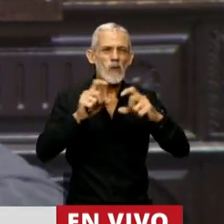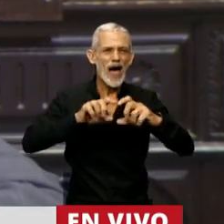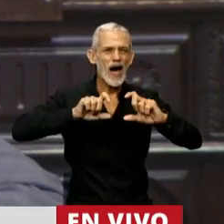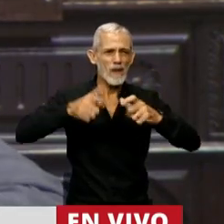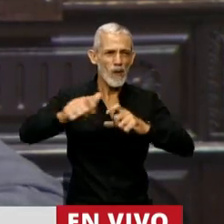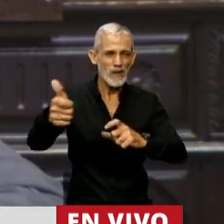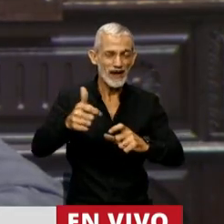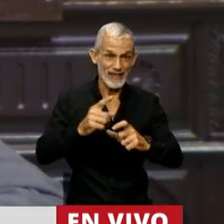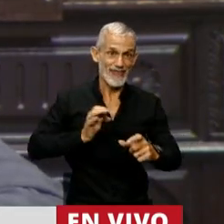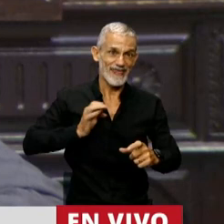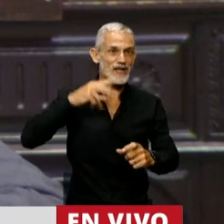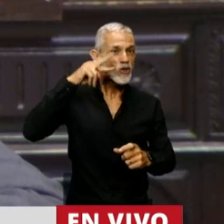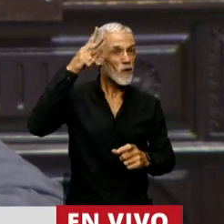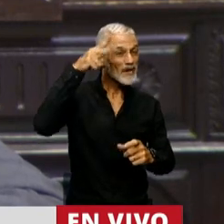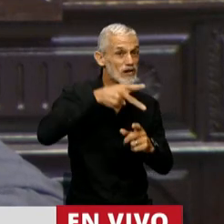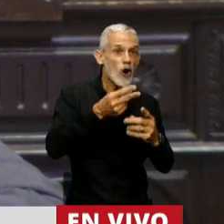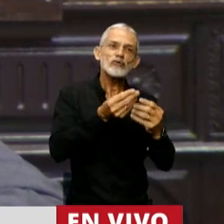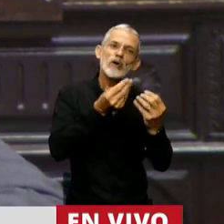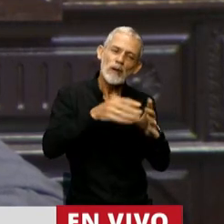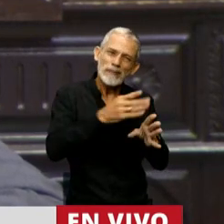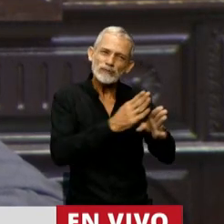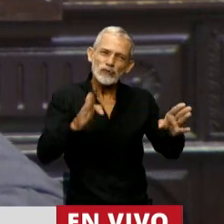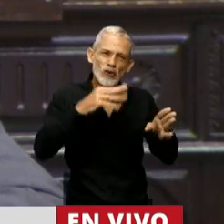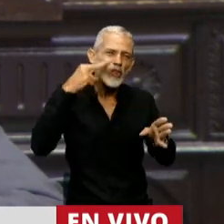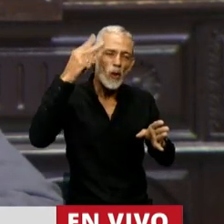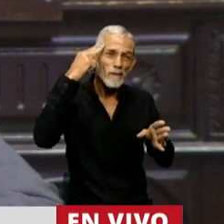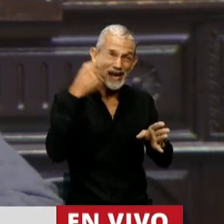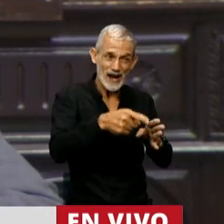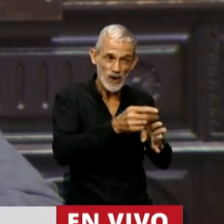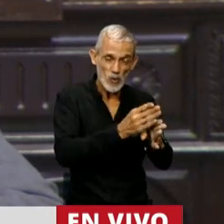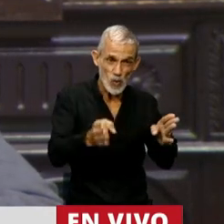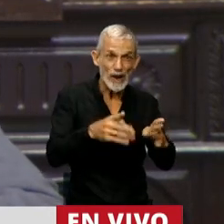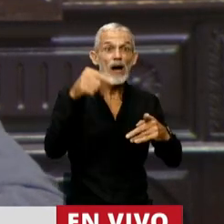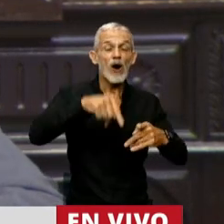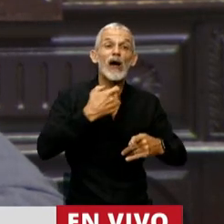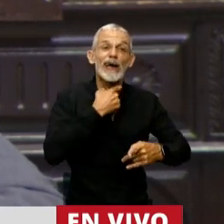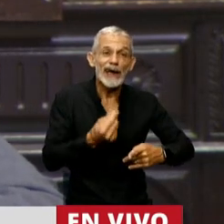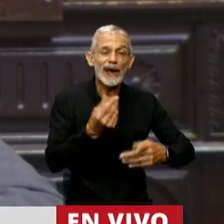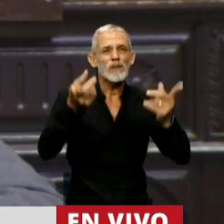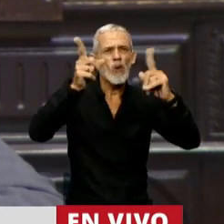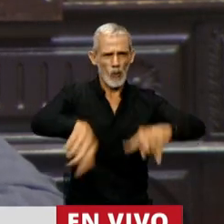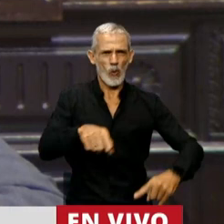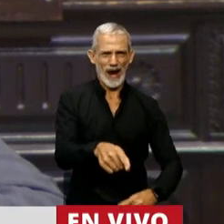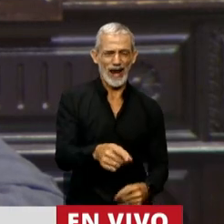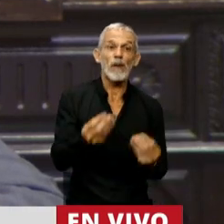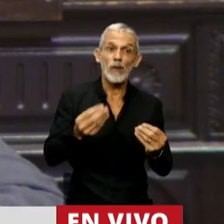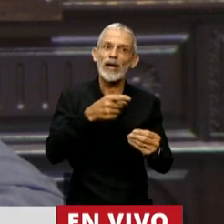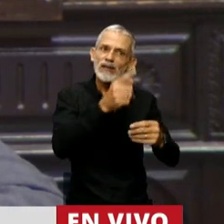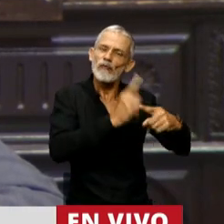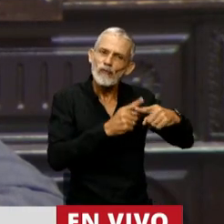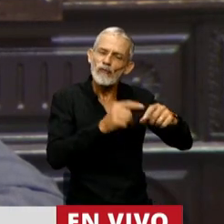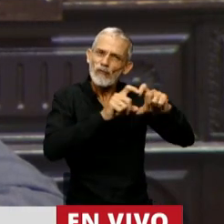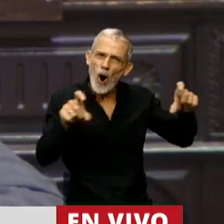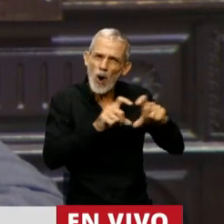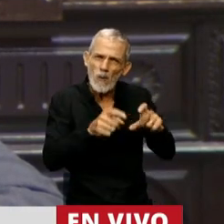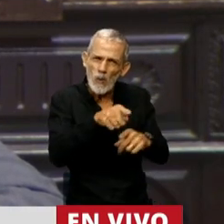sancionó en el 2008 y se empezó a aplicar en el 2009, la que hoy estamos intentando restablecer, porque esa fórmula, entre